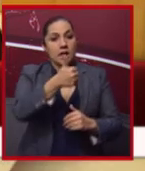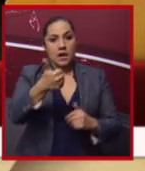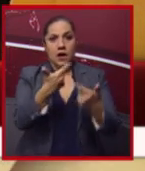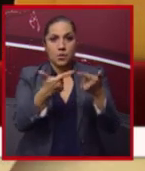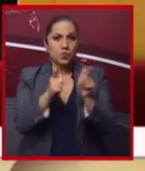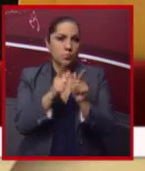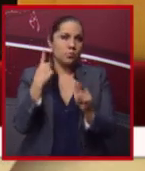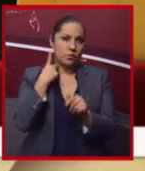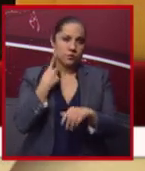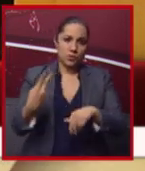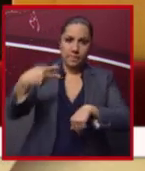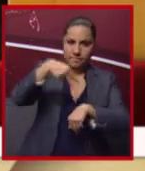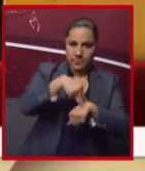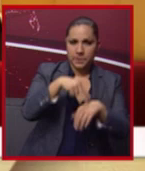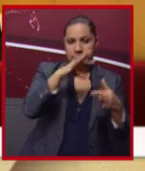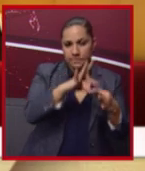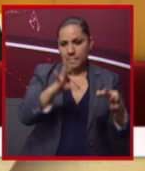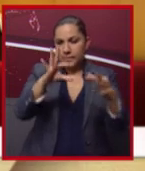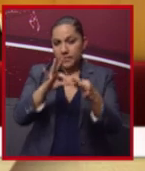el debate a favor y en contra.